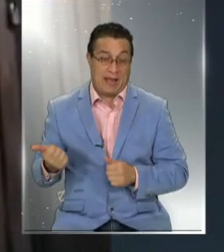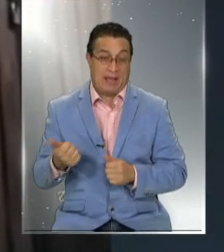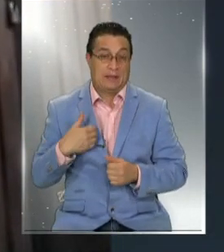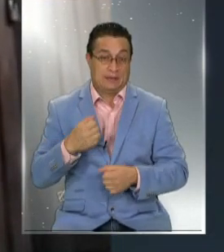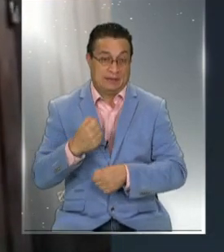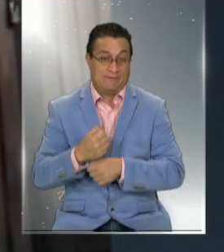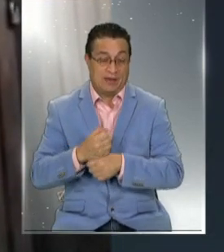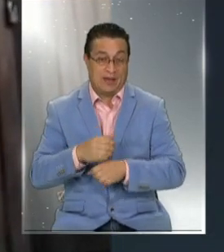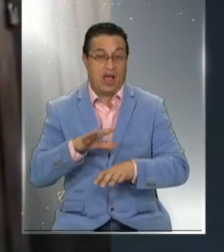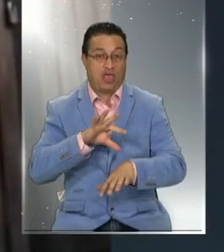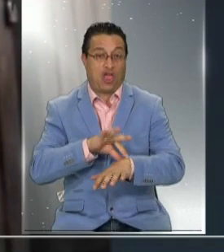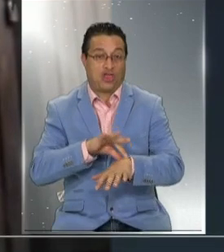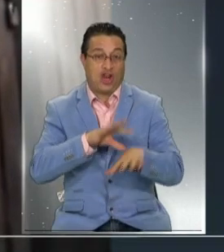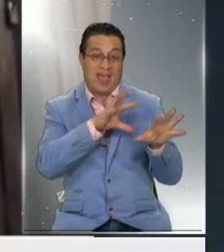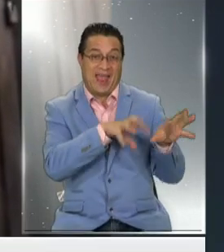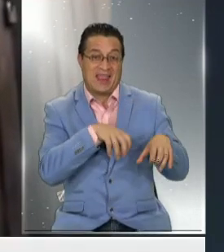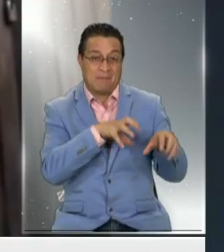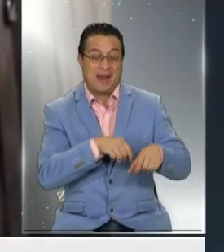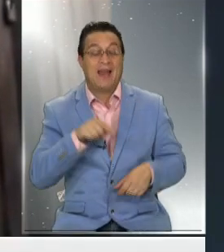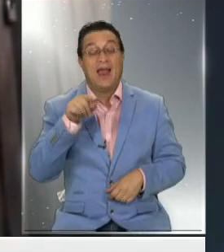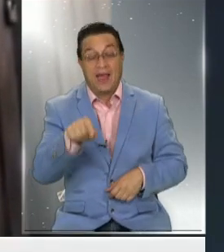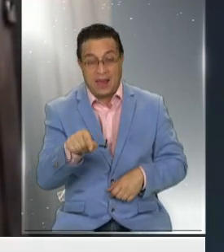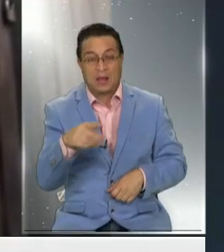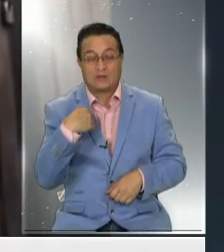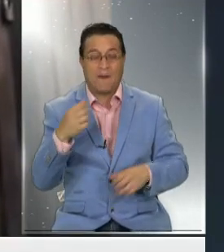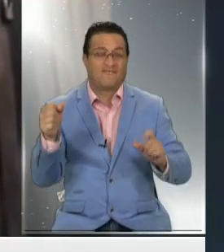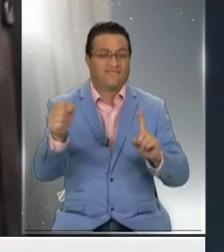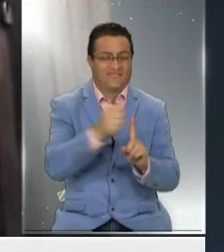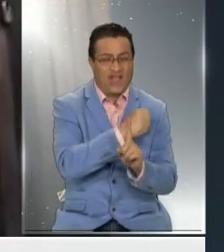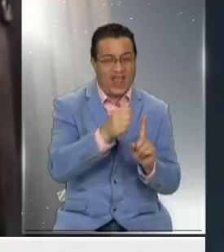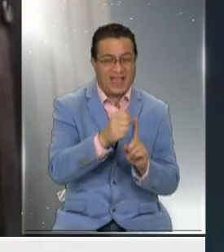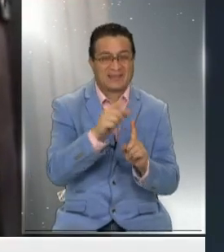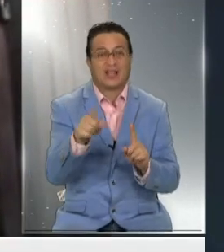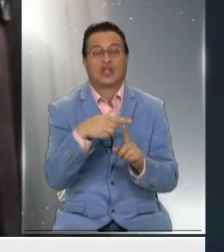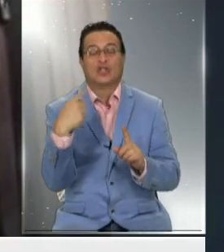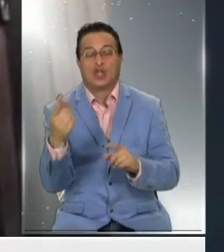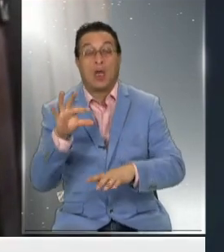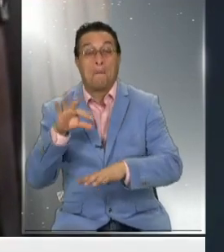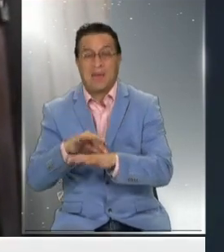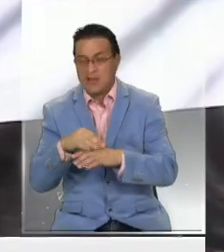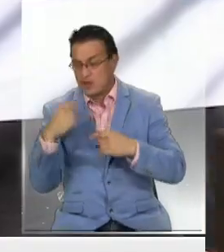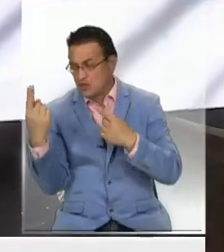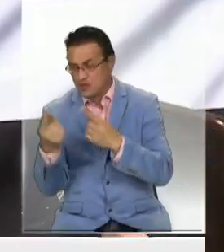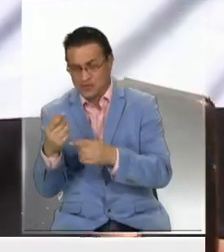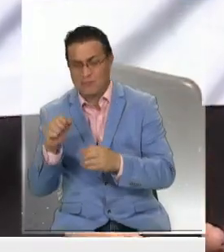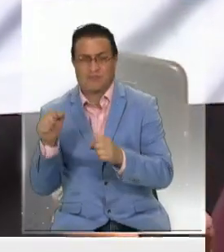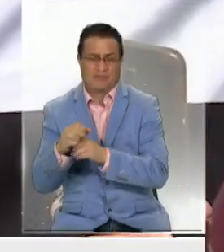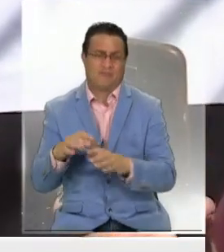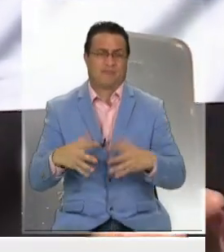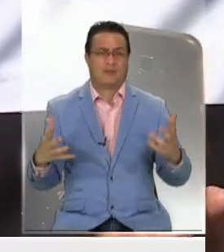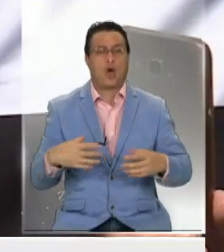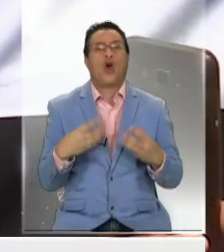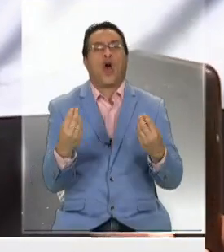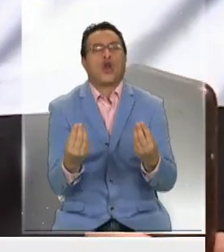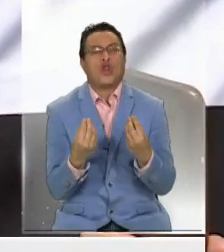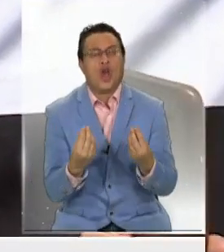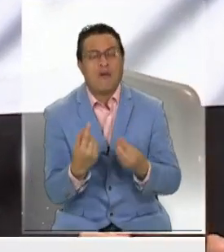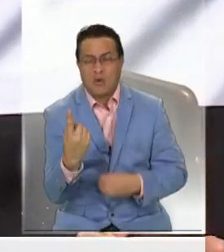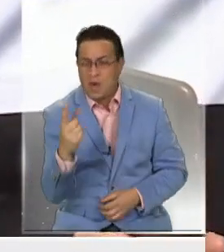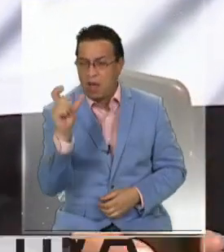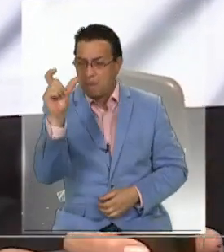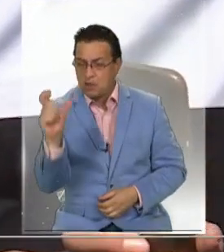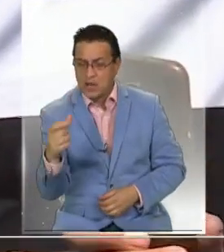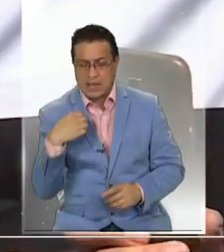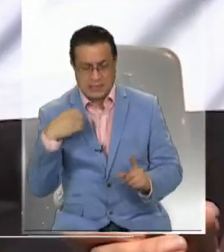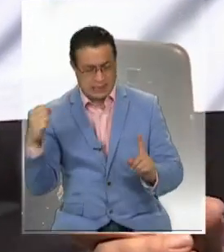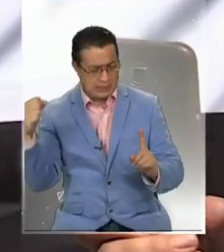condenamos todo acto de violencia dirigida a las y los médicos veterinarios. ¿Cómo es posible que una persona que intenta